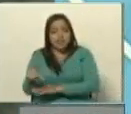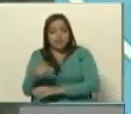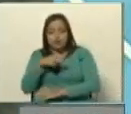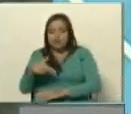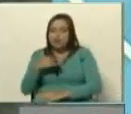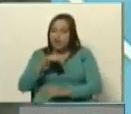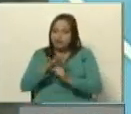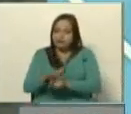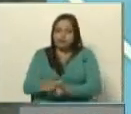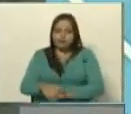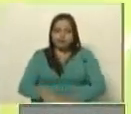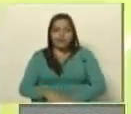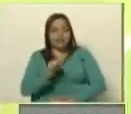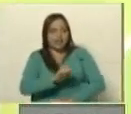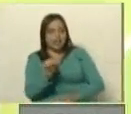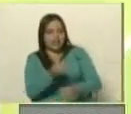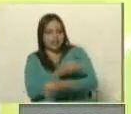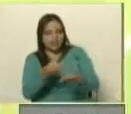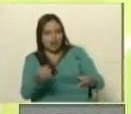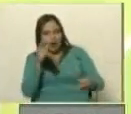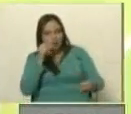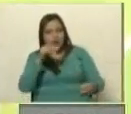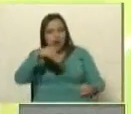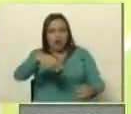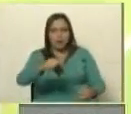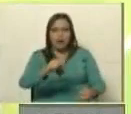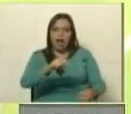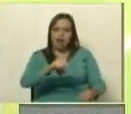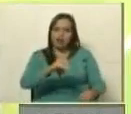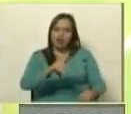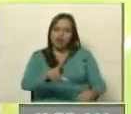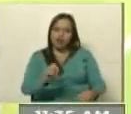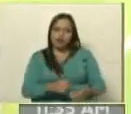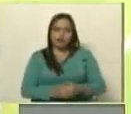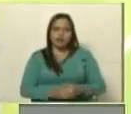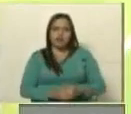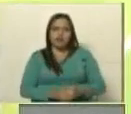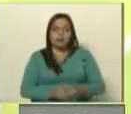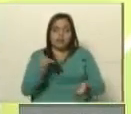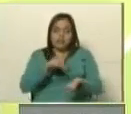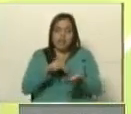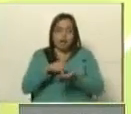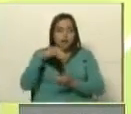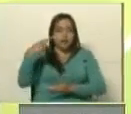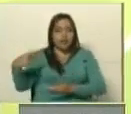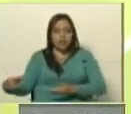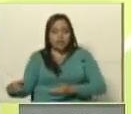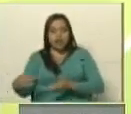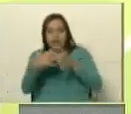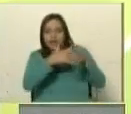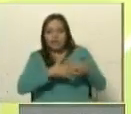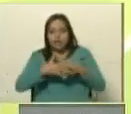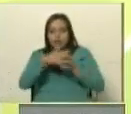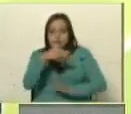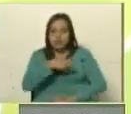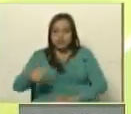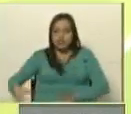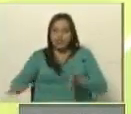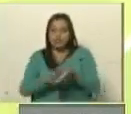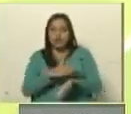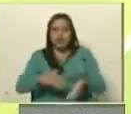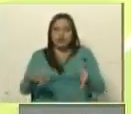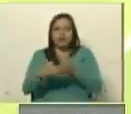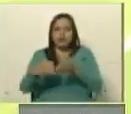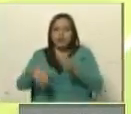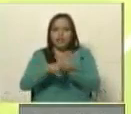Bien, excelente. Manolo de los Santos, activista político estadounidense y presidente de la Organización de los Derechos Humanos People Forum.